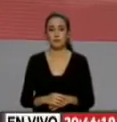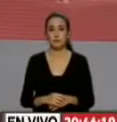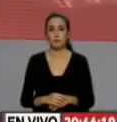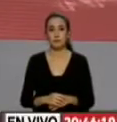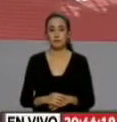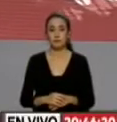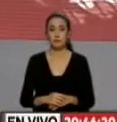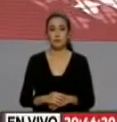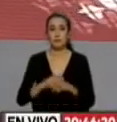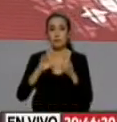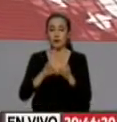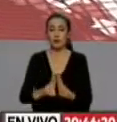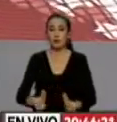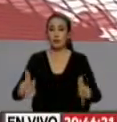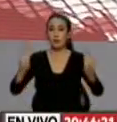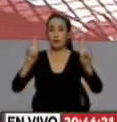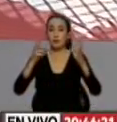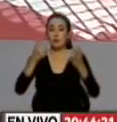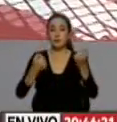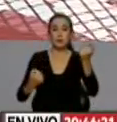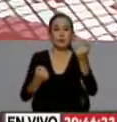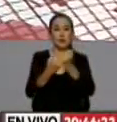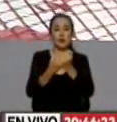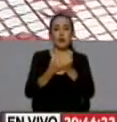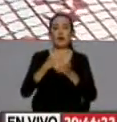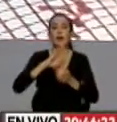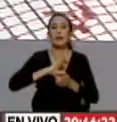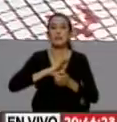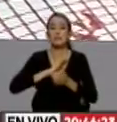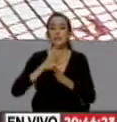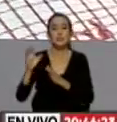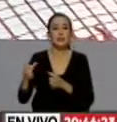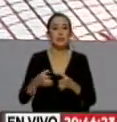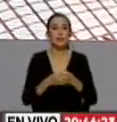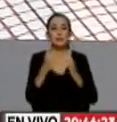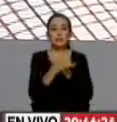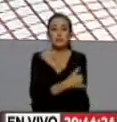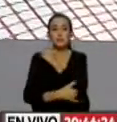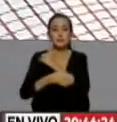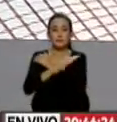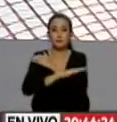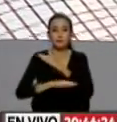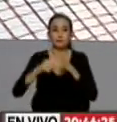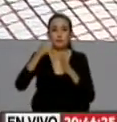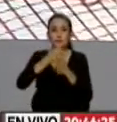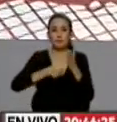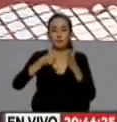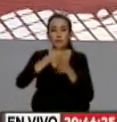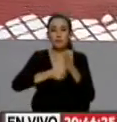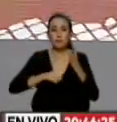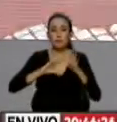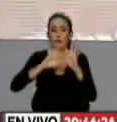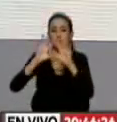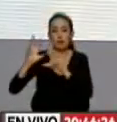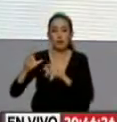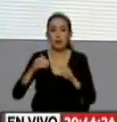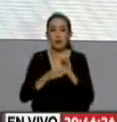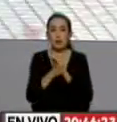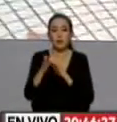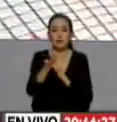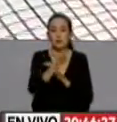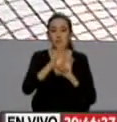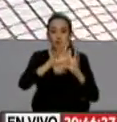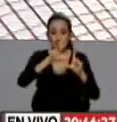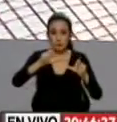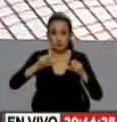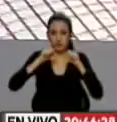Naciones Unidas brindará respaldo y asistencia técnica a Ecuador y otros países de la región para su lucha contra los delitos pesqueros. Mediante